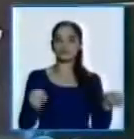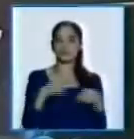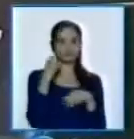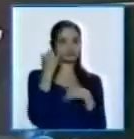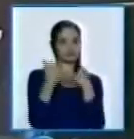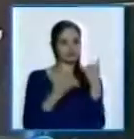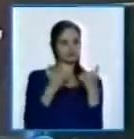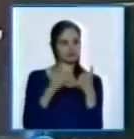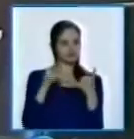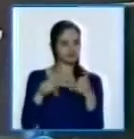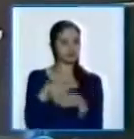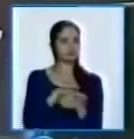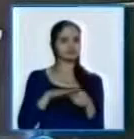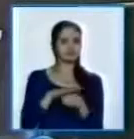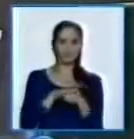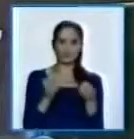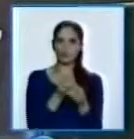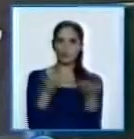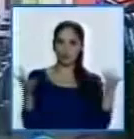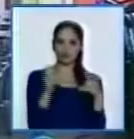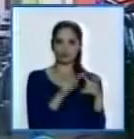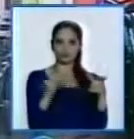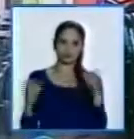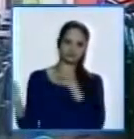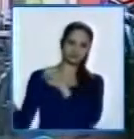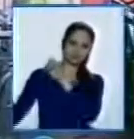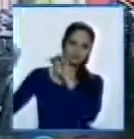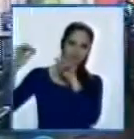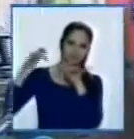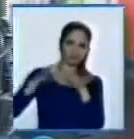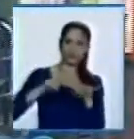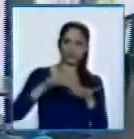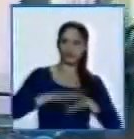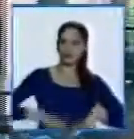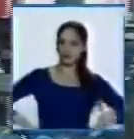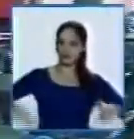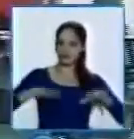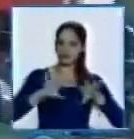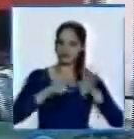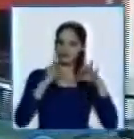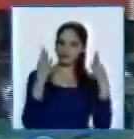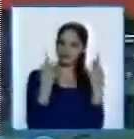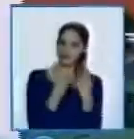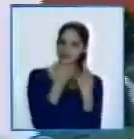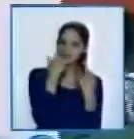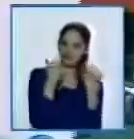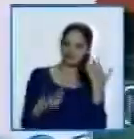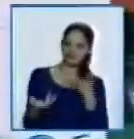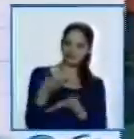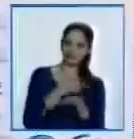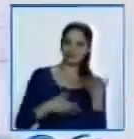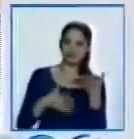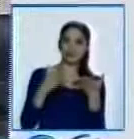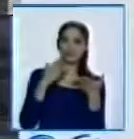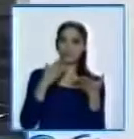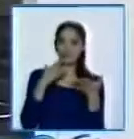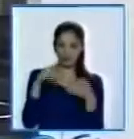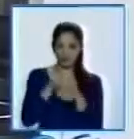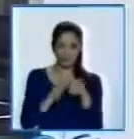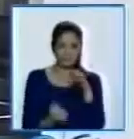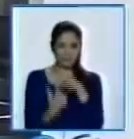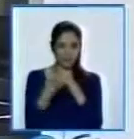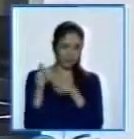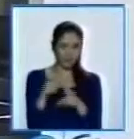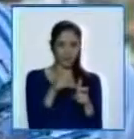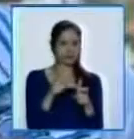que ha venido mucha gente, ha sido un ambiente muy familiar. Y después de eso, pues mucha gente no